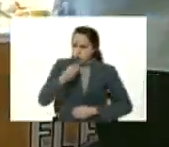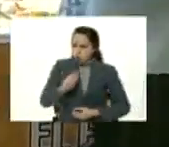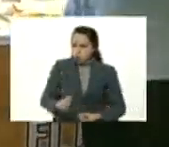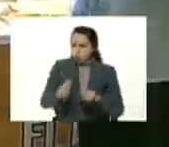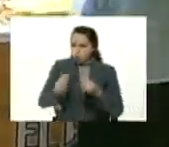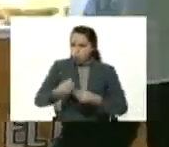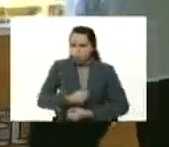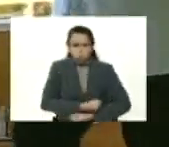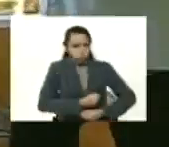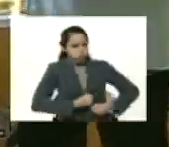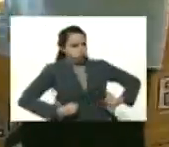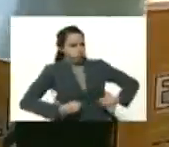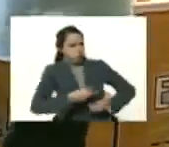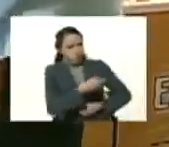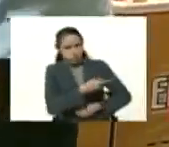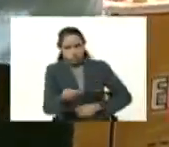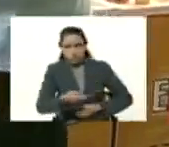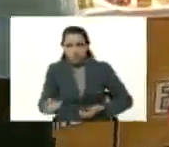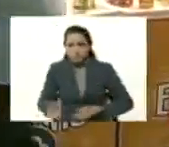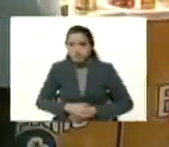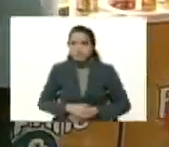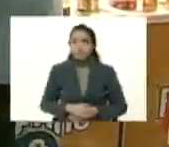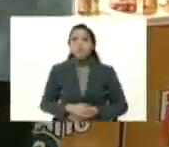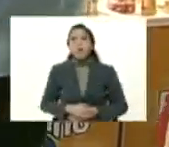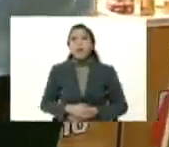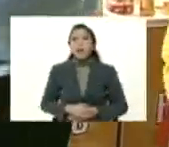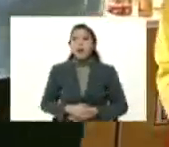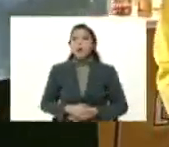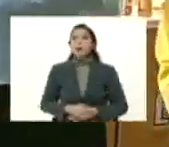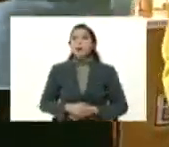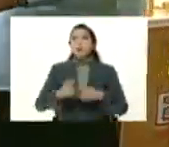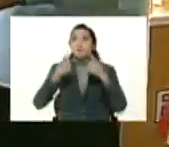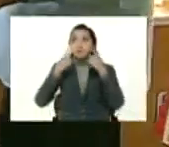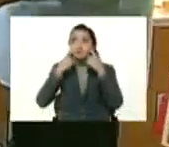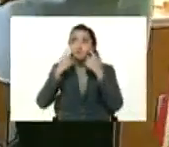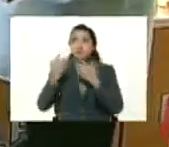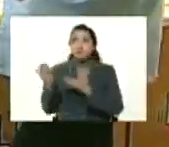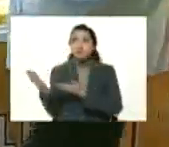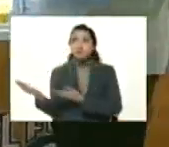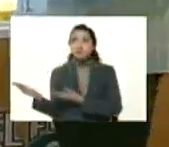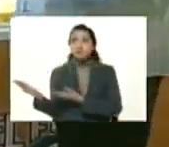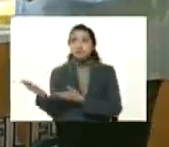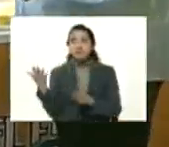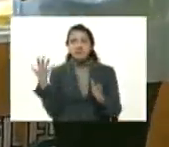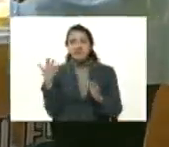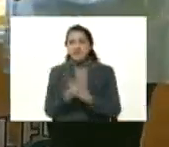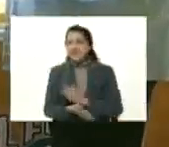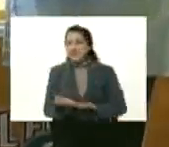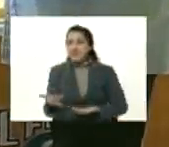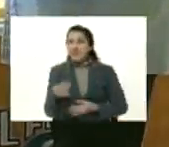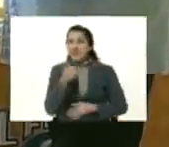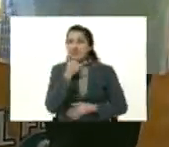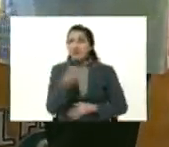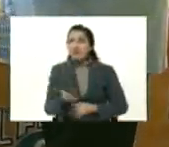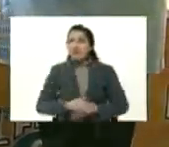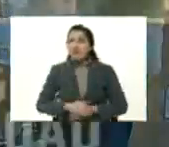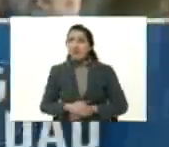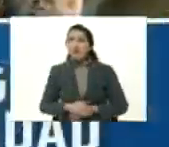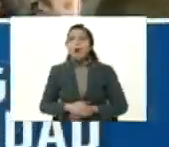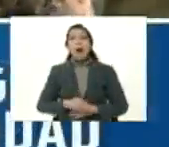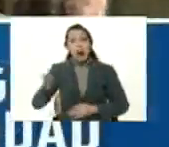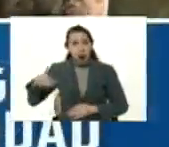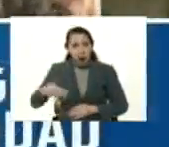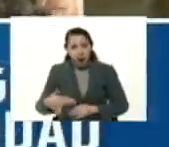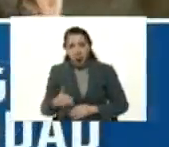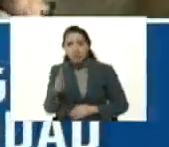Están papiados, ¿ah? Aquí tenemos todas las presentaciones. Mira, mira, muéstralo ahí. ¿Qué es eso? Aquí tenemos nuestra sardina. Sardina,